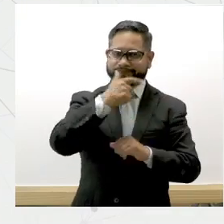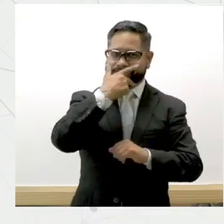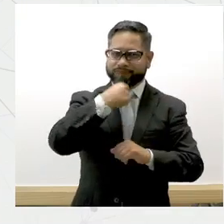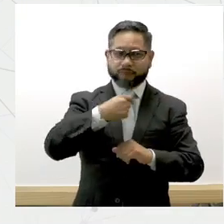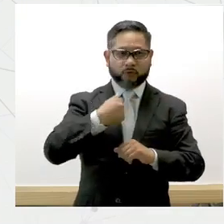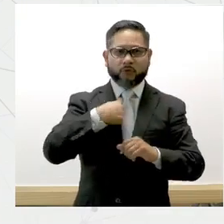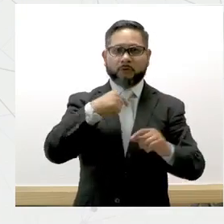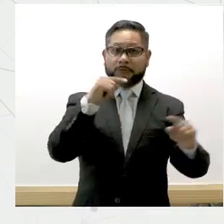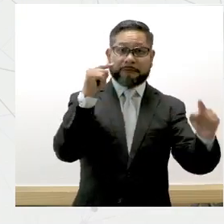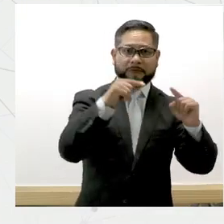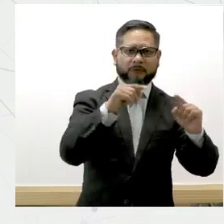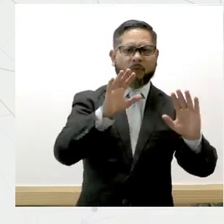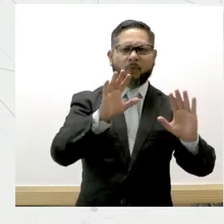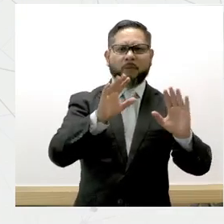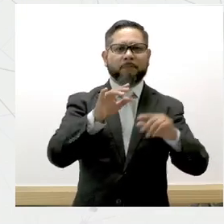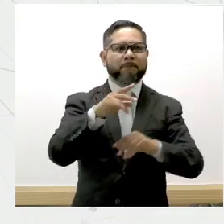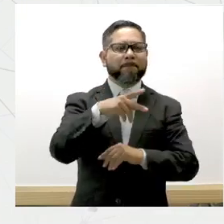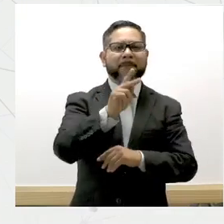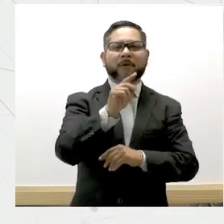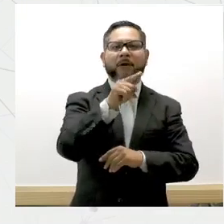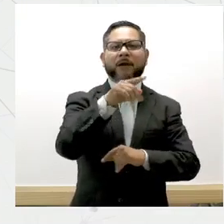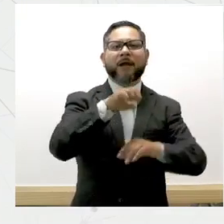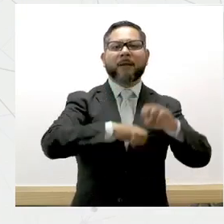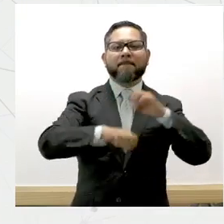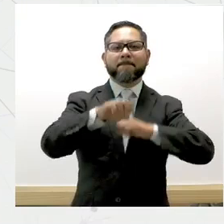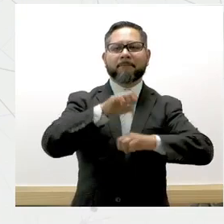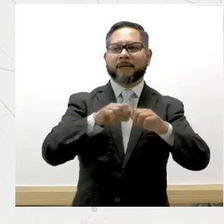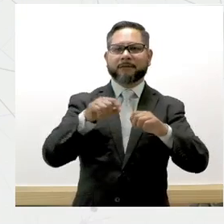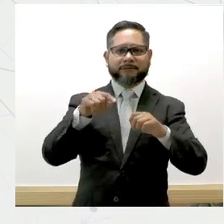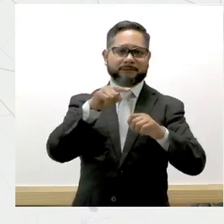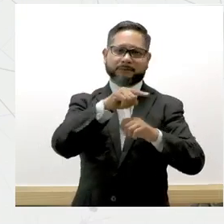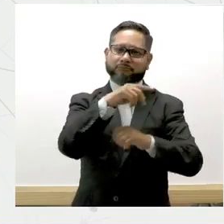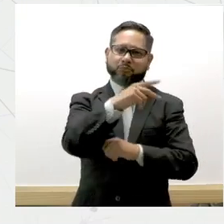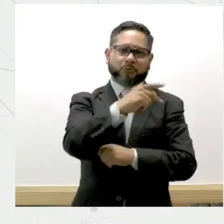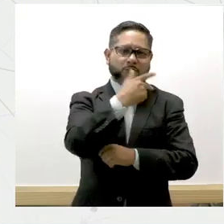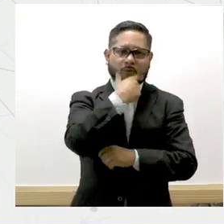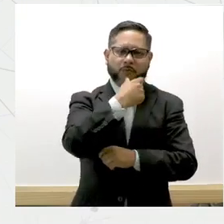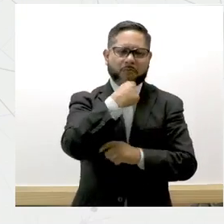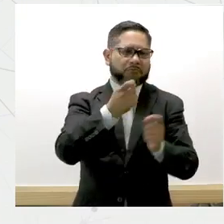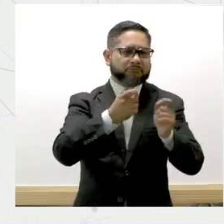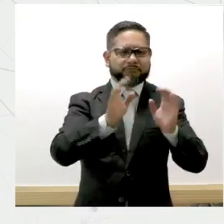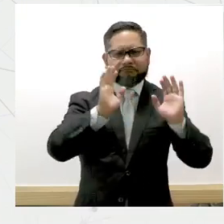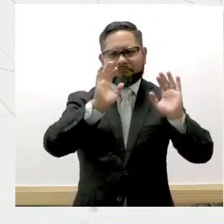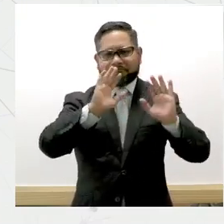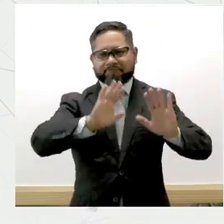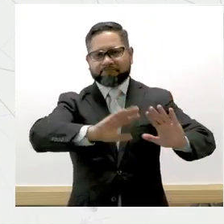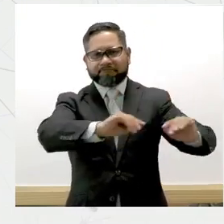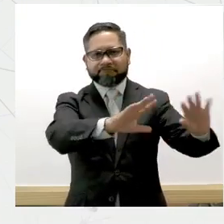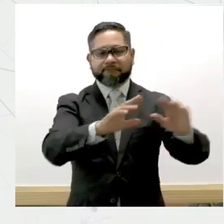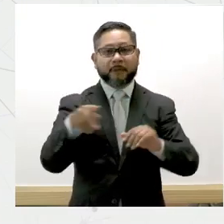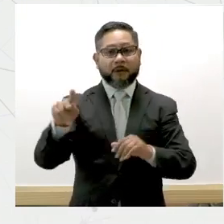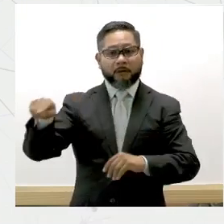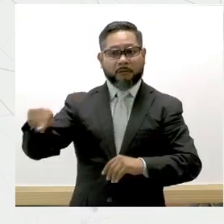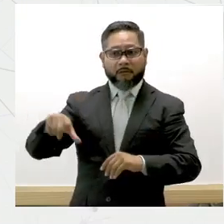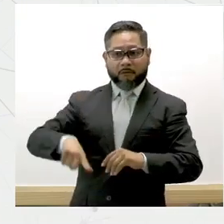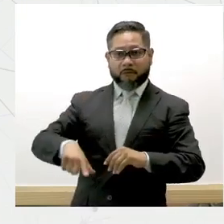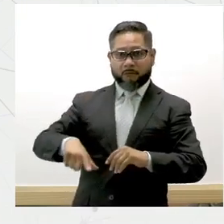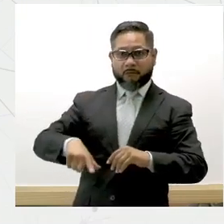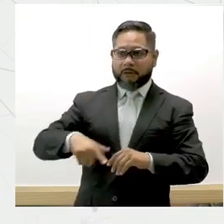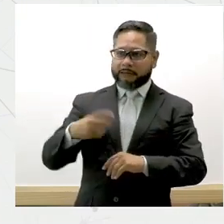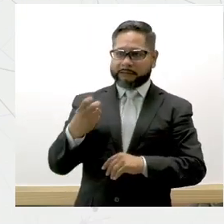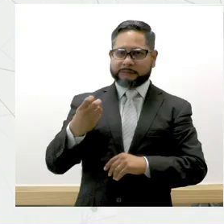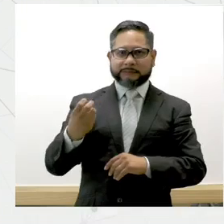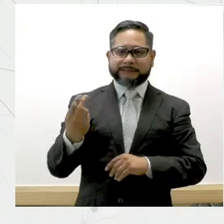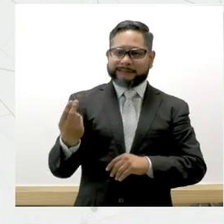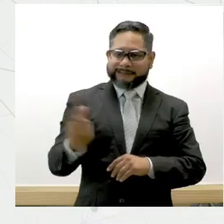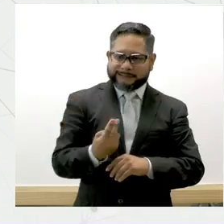se trata del sector privado, pero sí que desde los poderes públicos es necesario que nos aseguremos de que esa inteligencia artificial que vamos a desplegar